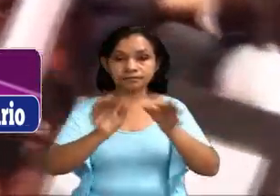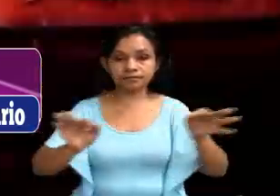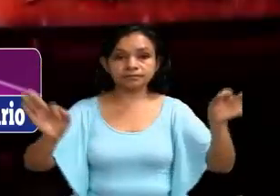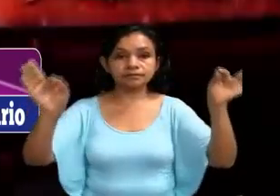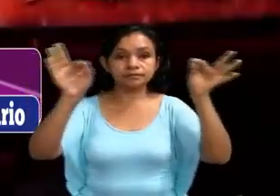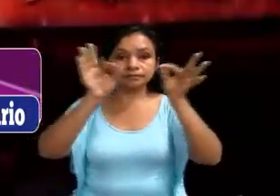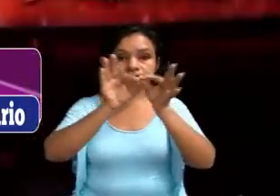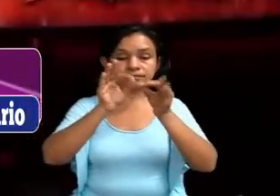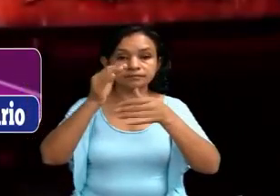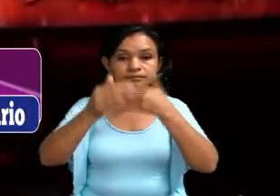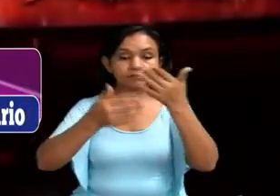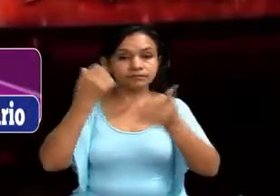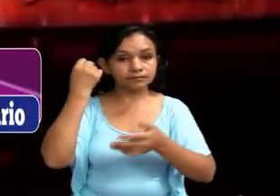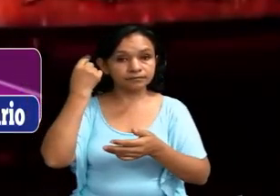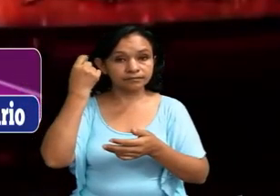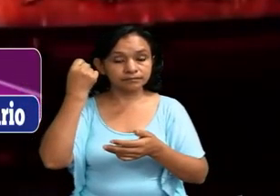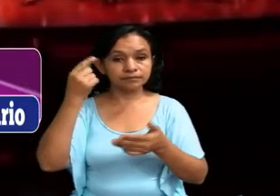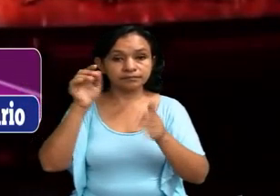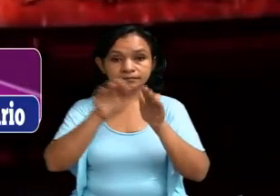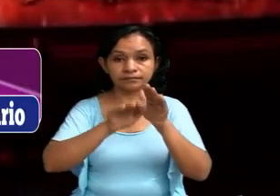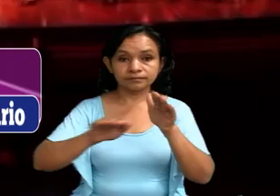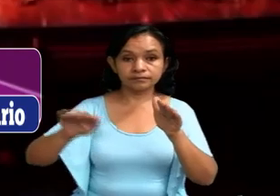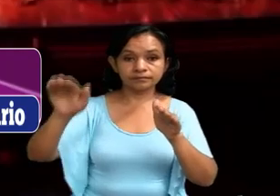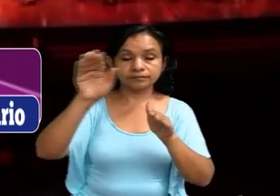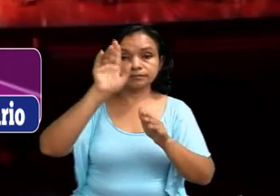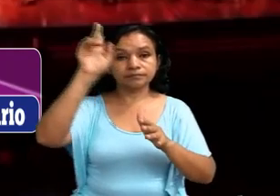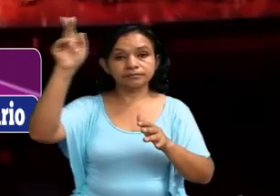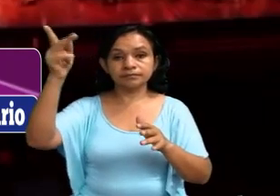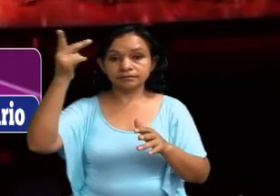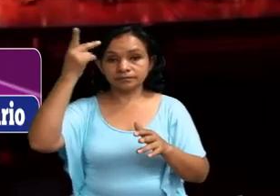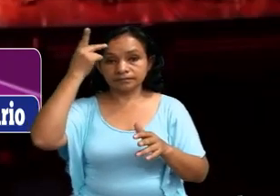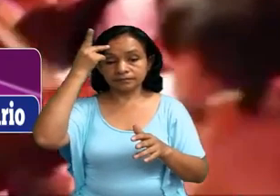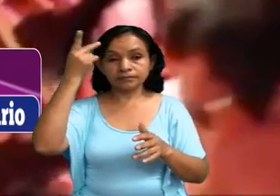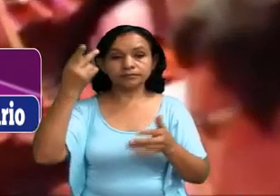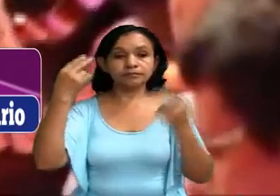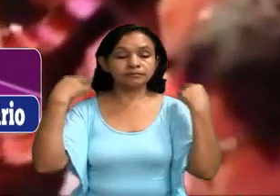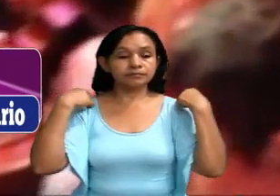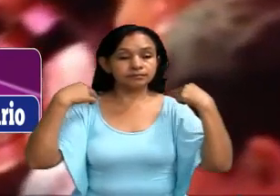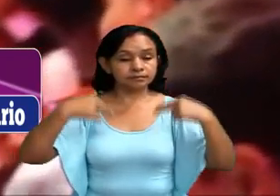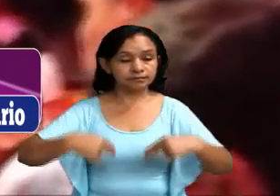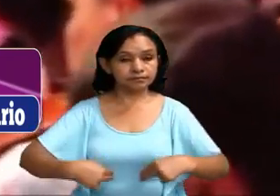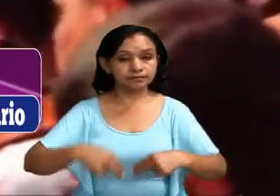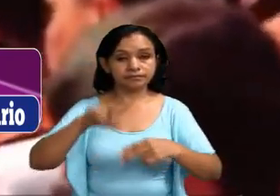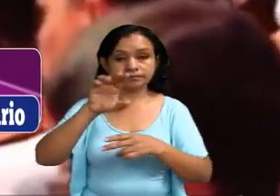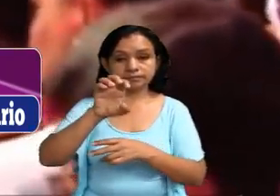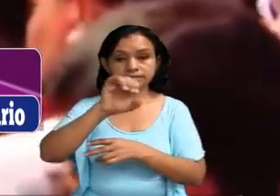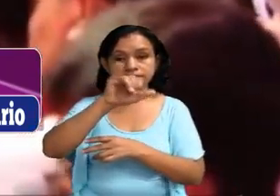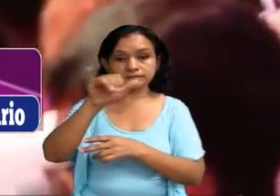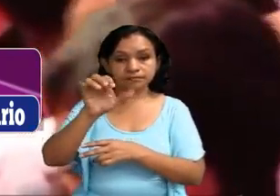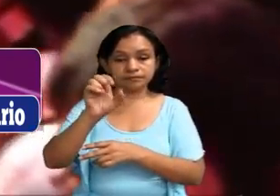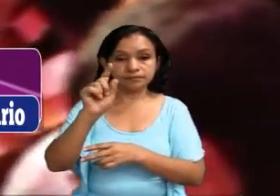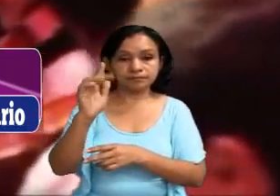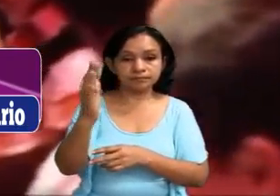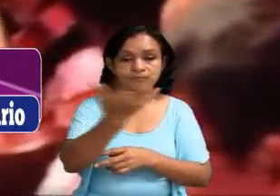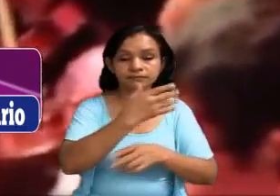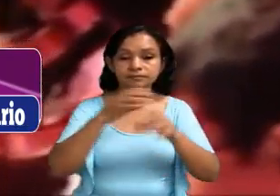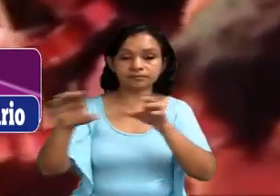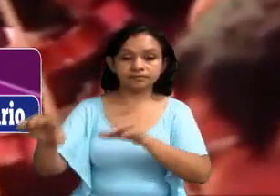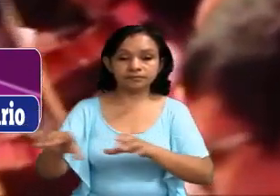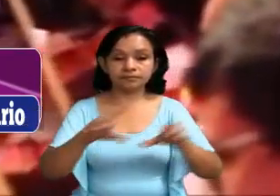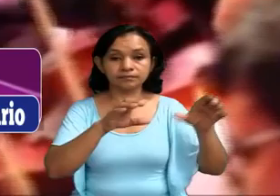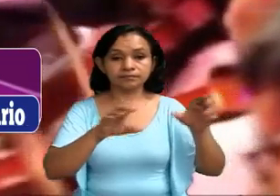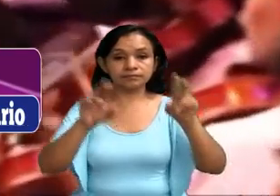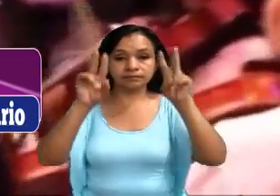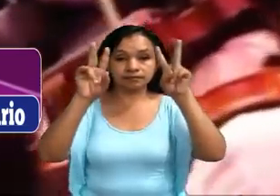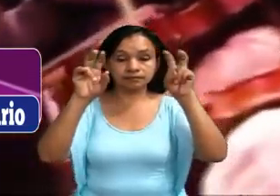del proceso de entender a una política que centra al ser humano como eje de todas las acciones, y ahí, lógicamente, el